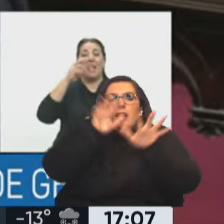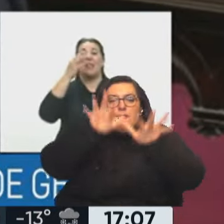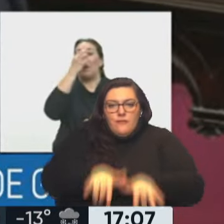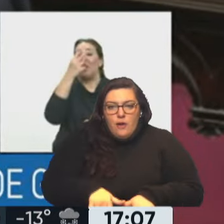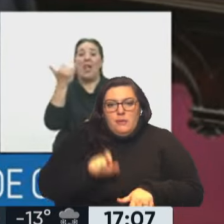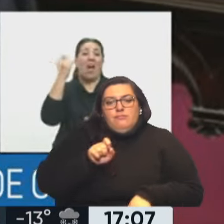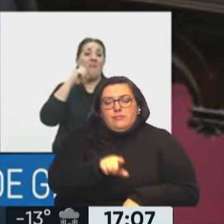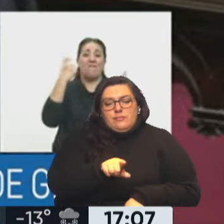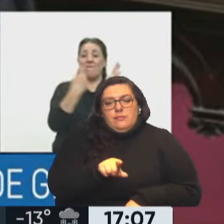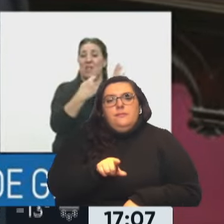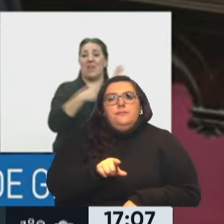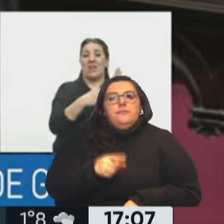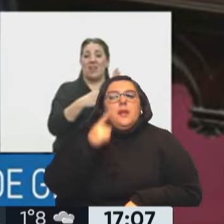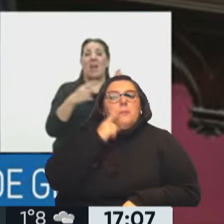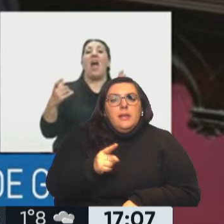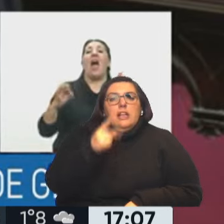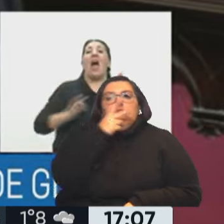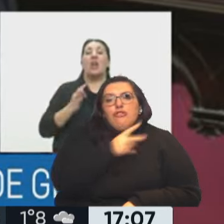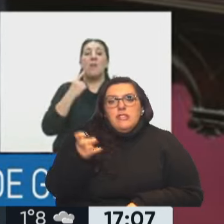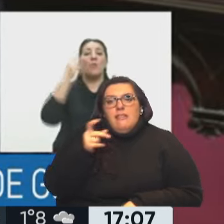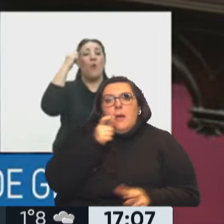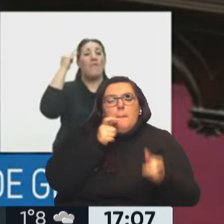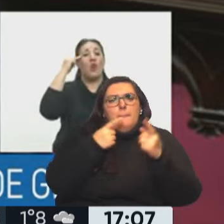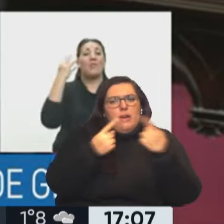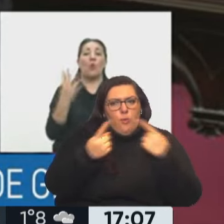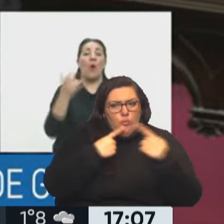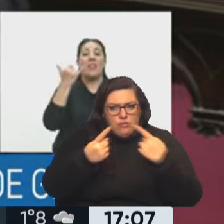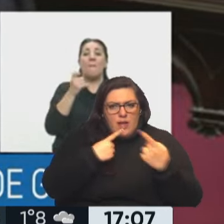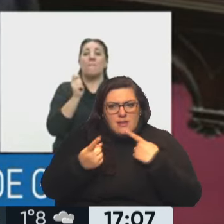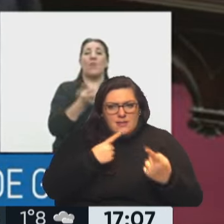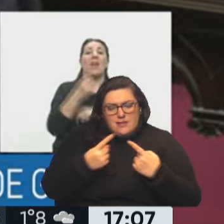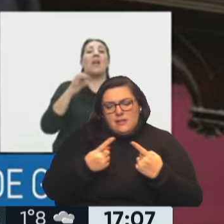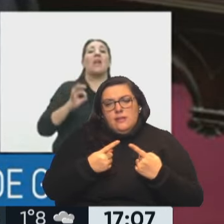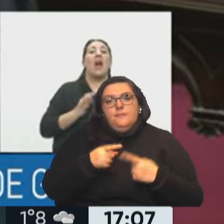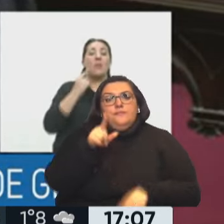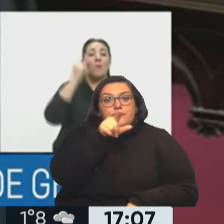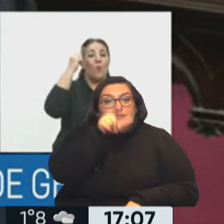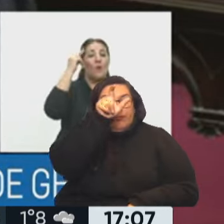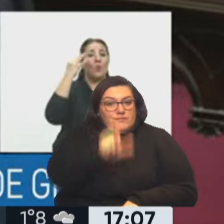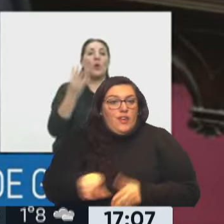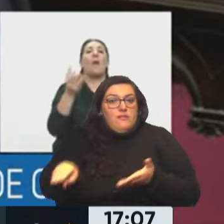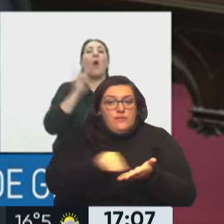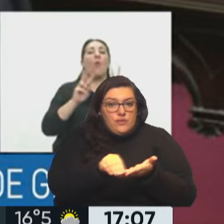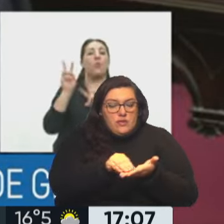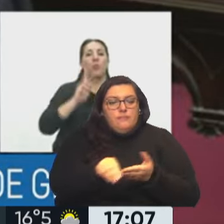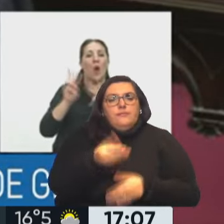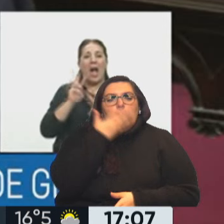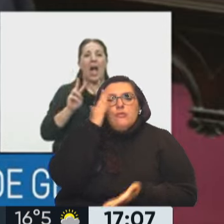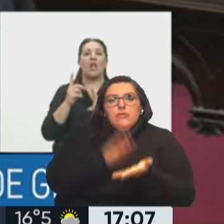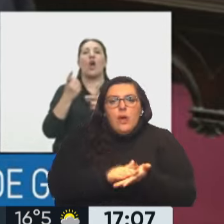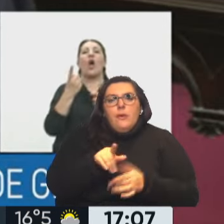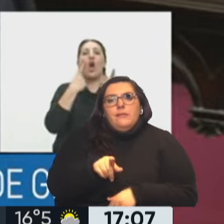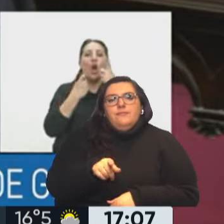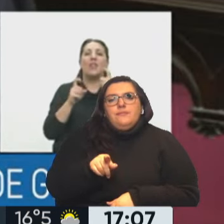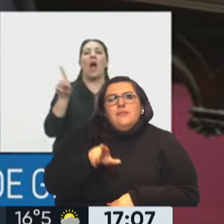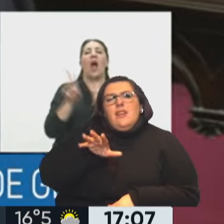Más de 1.200 son las preguntas de los legisladores. El funcionario se refirió a las supuestas extorsiones